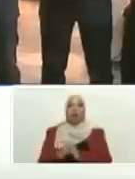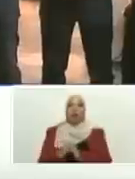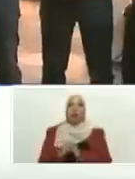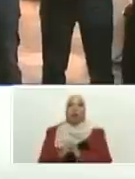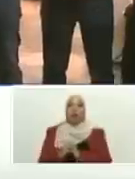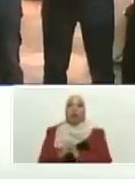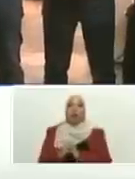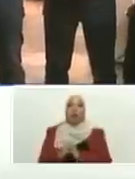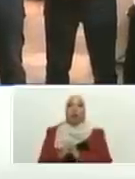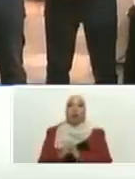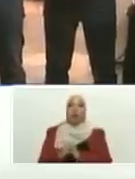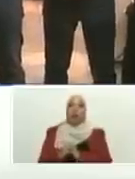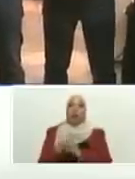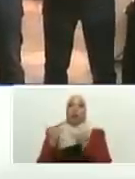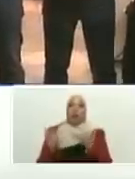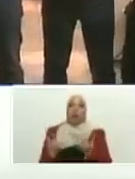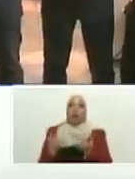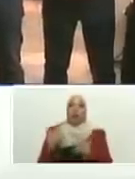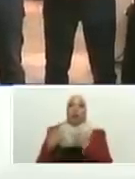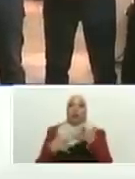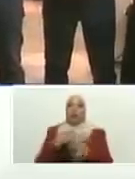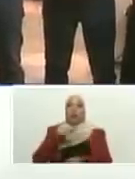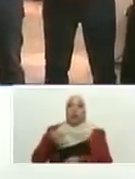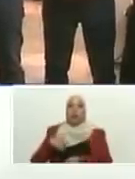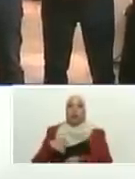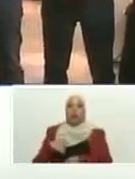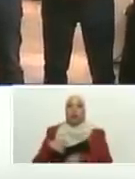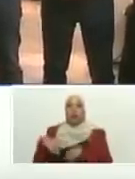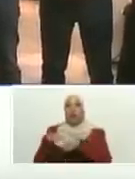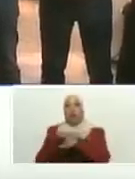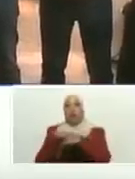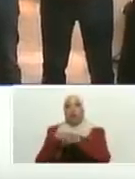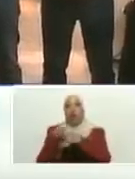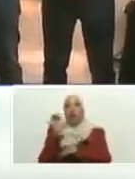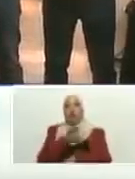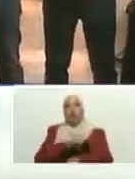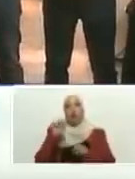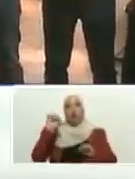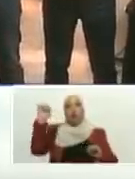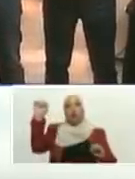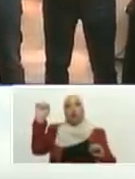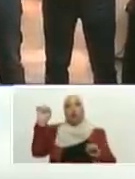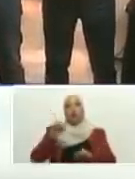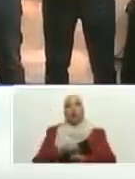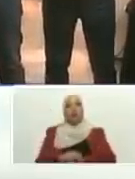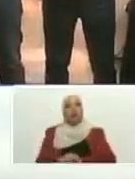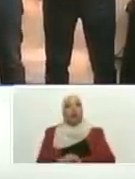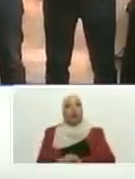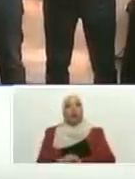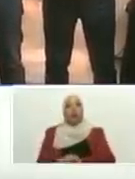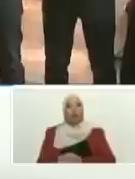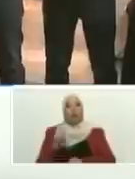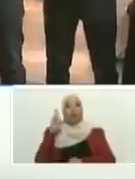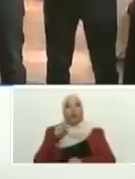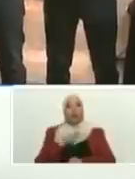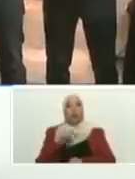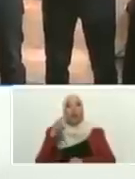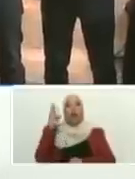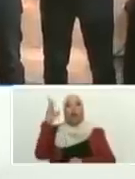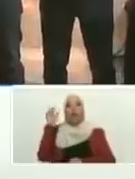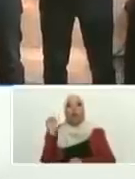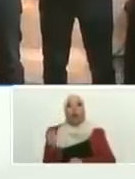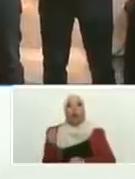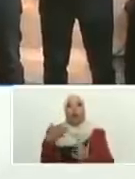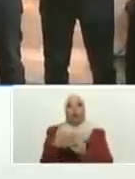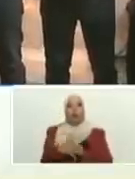proceder a la inauguración de la misión socialista que lleva el nombre de Simón Rodríguez en Petare. Vamos a